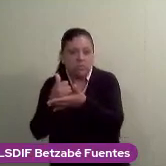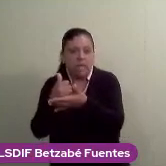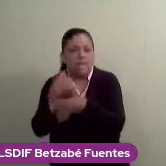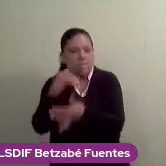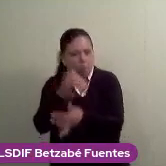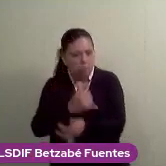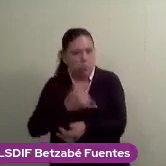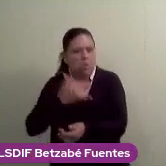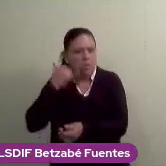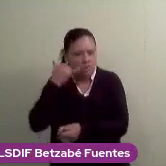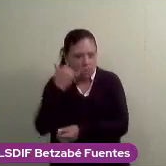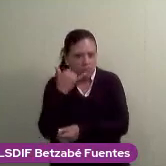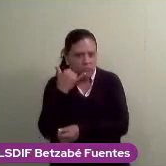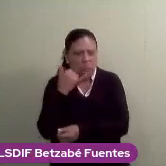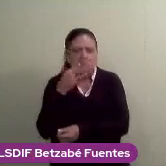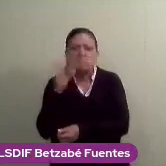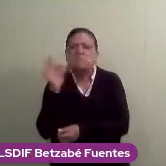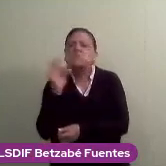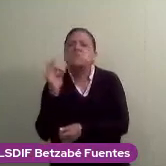esta